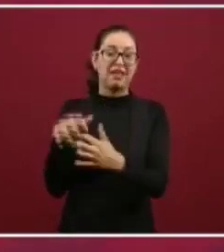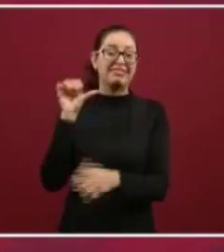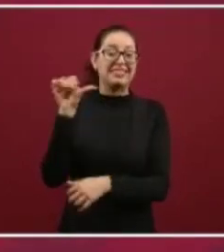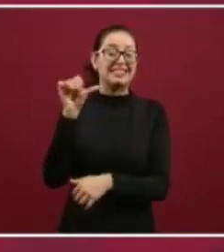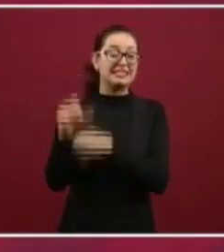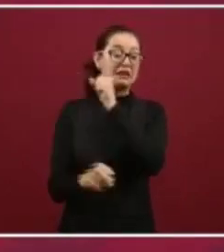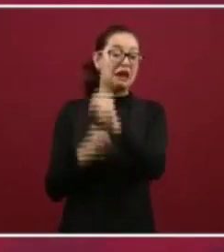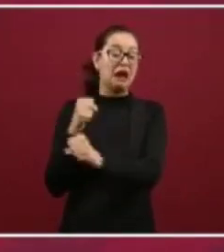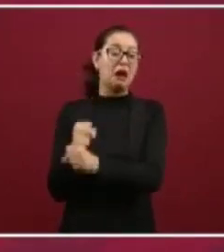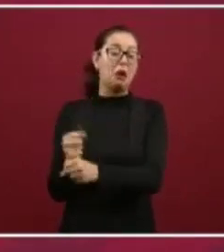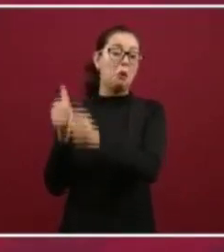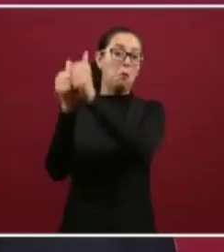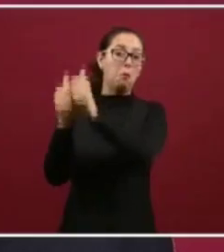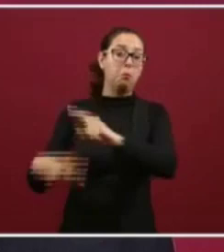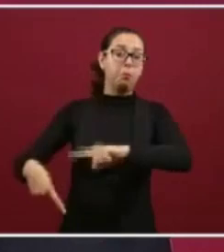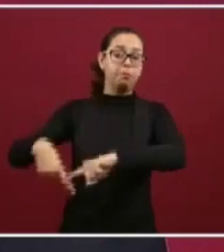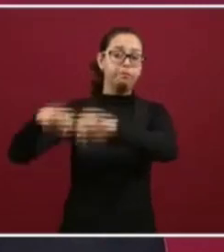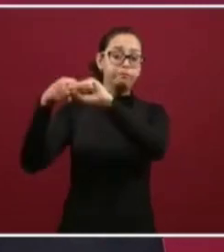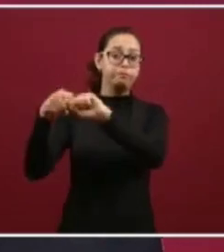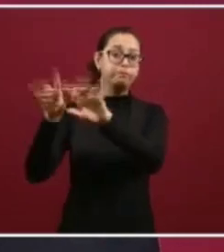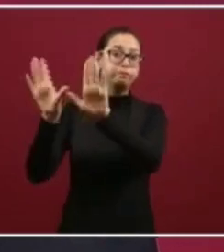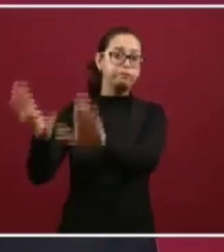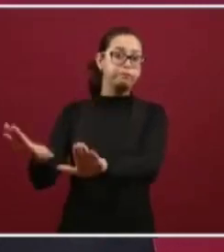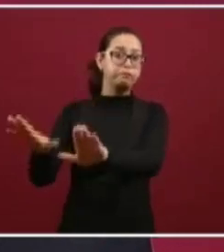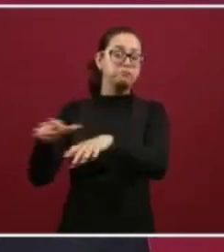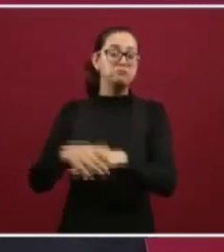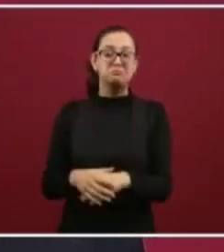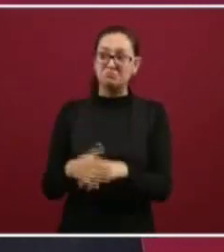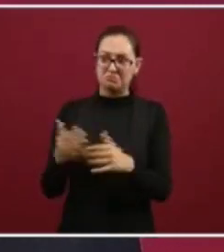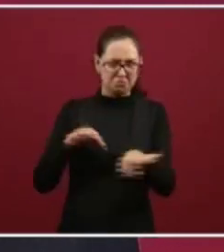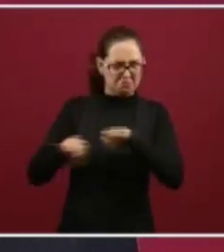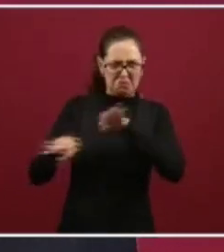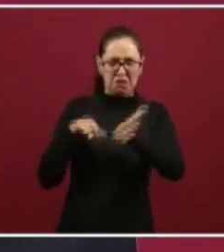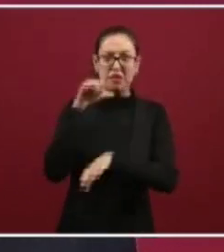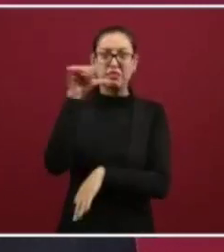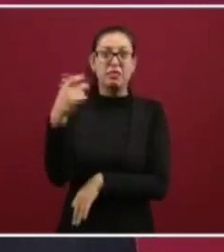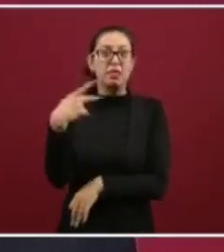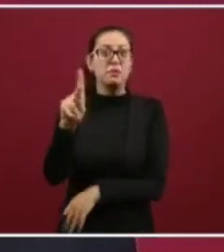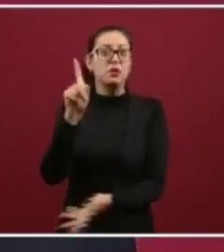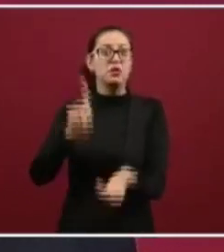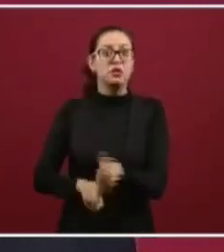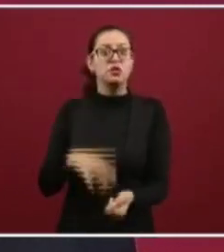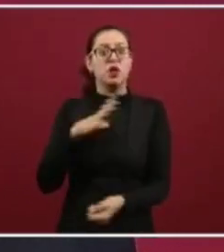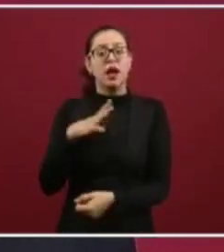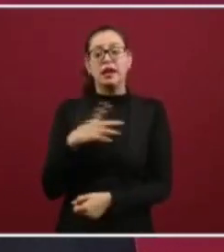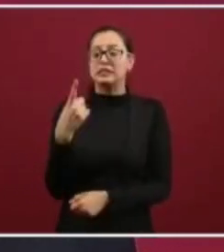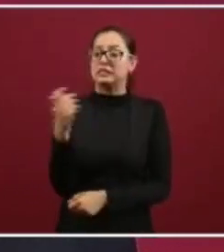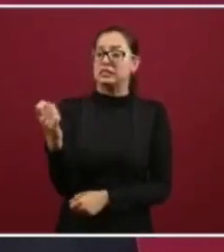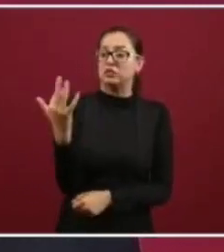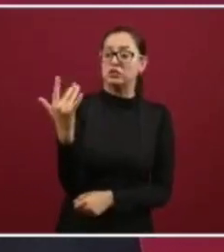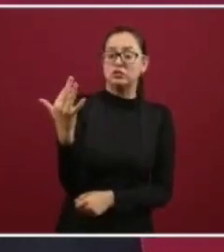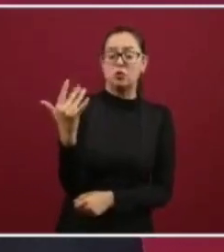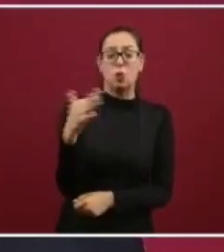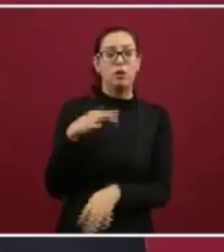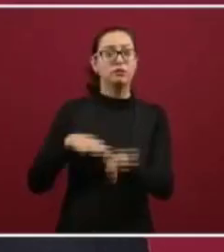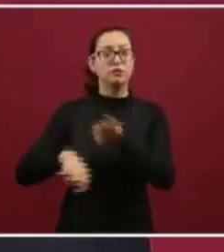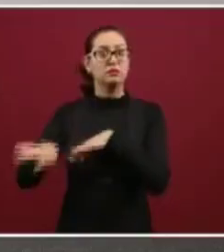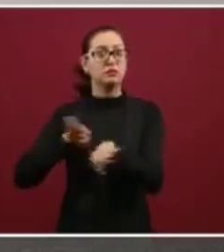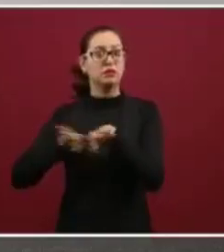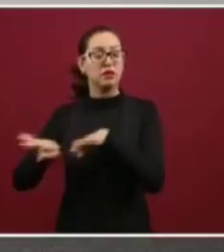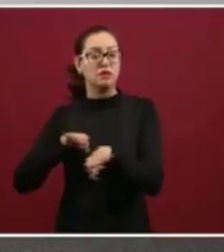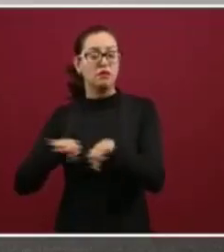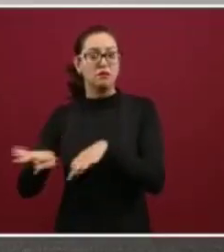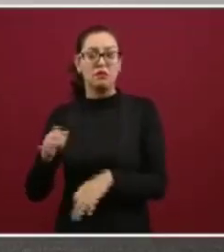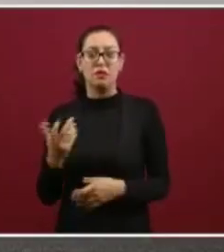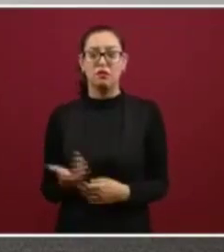parada con 150 trabajadores. ¿Cuánto cuesta mantener esa nómina, presidente? Pues